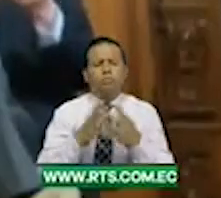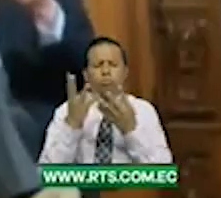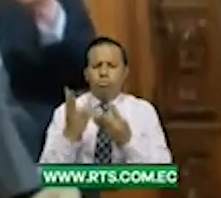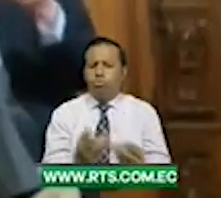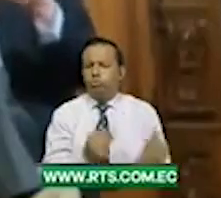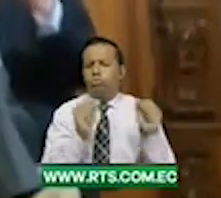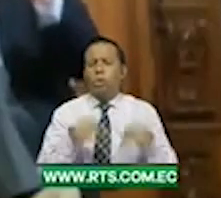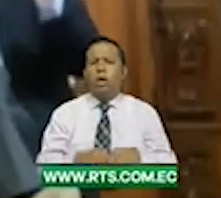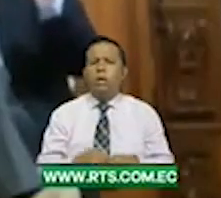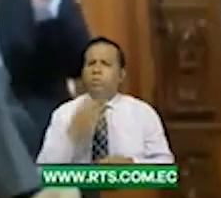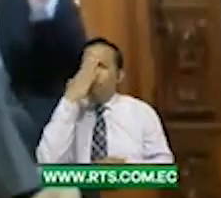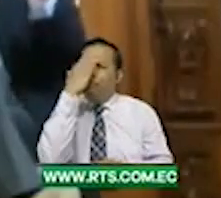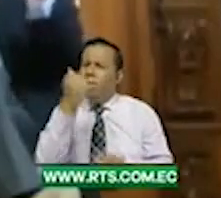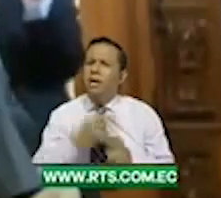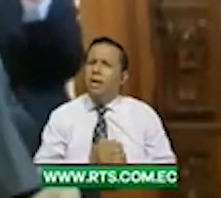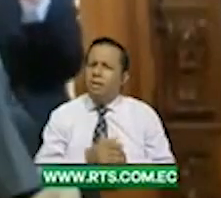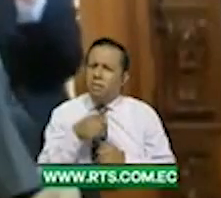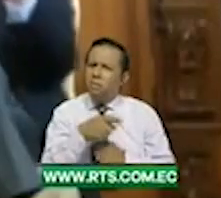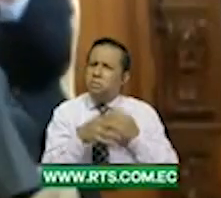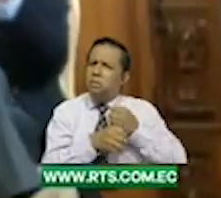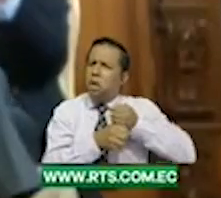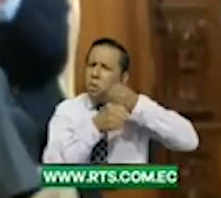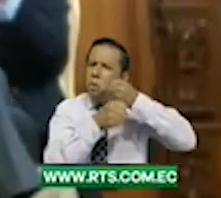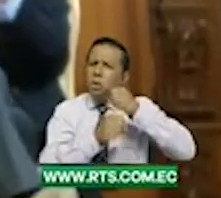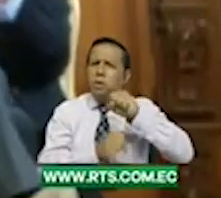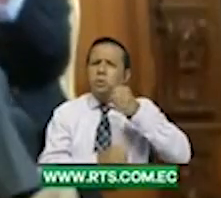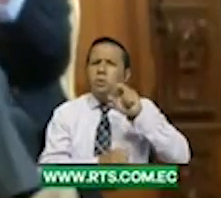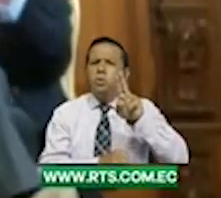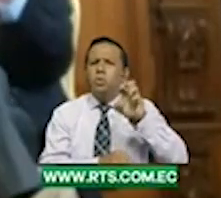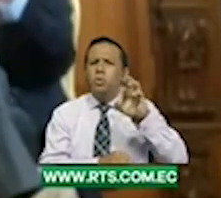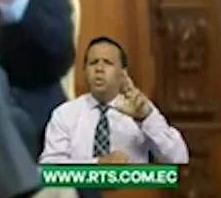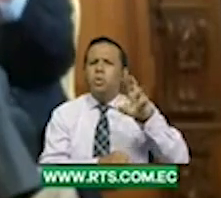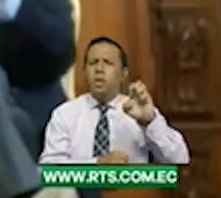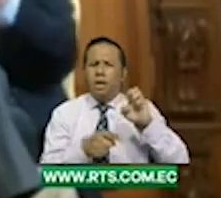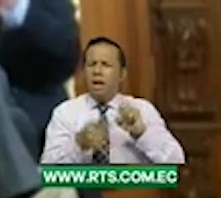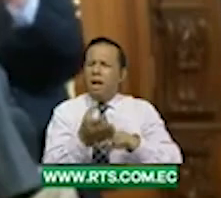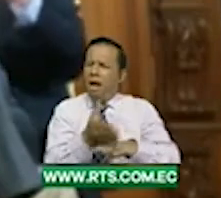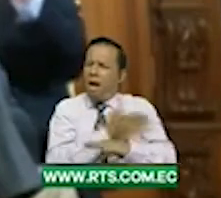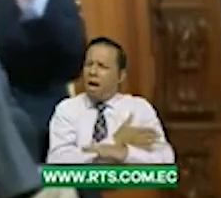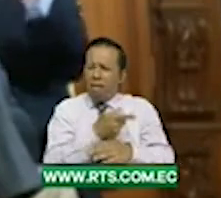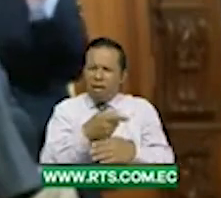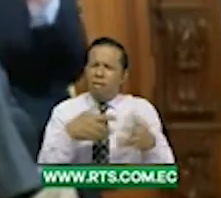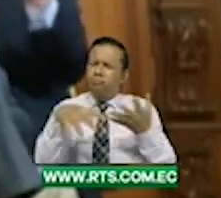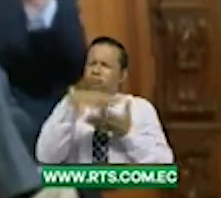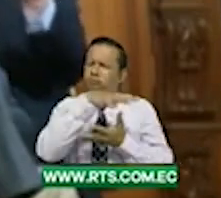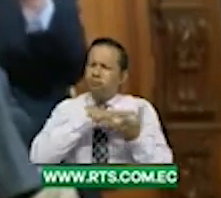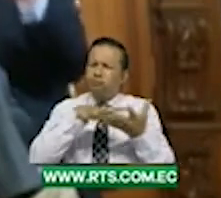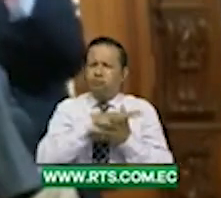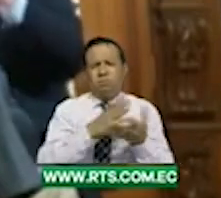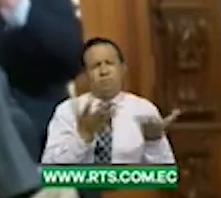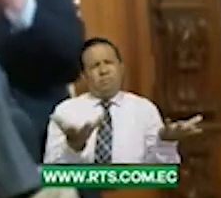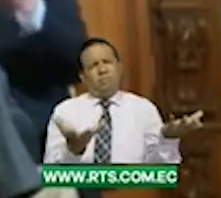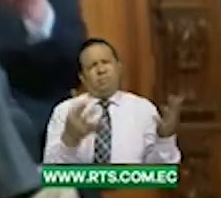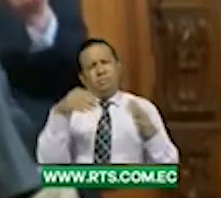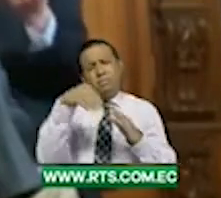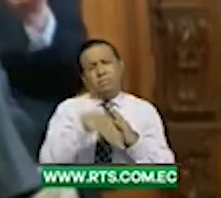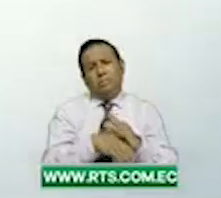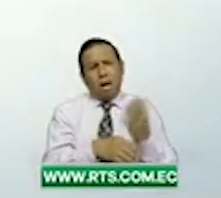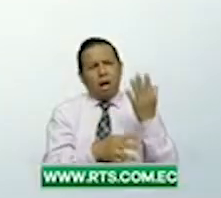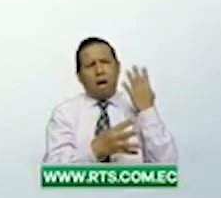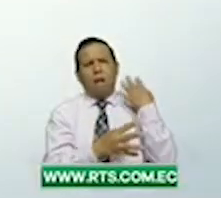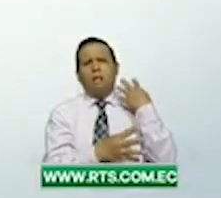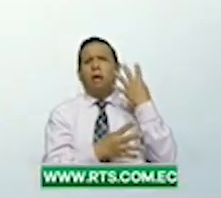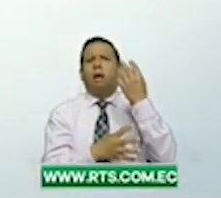Que apenas semanas de estar en el poder, el presidente Lasso hace estallar por los aires, por ejemplo, el